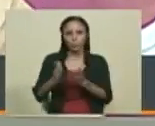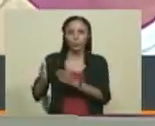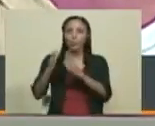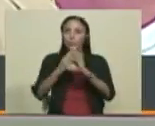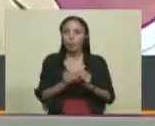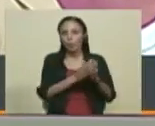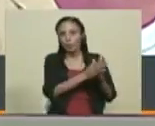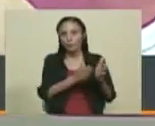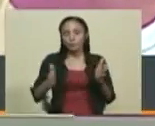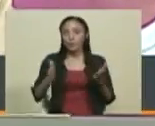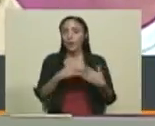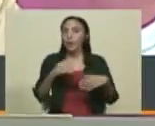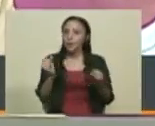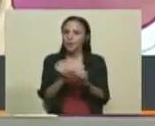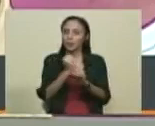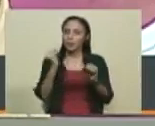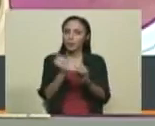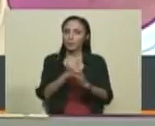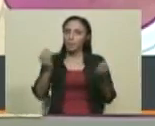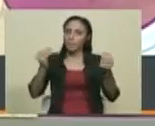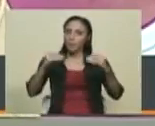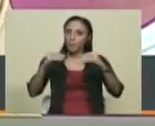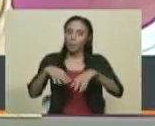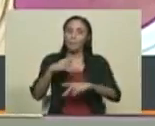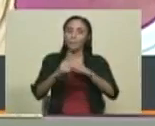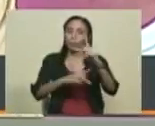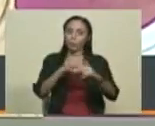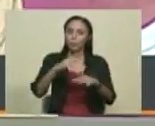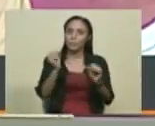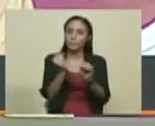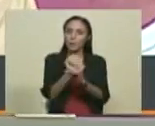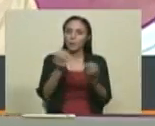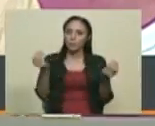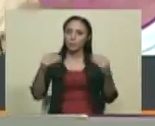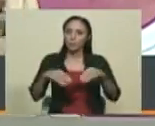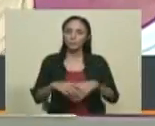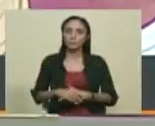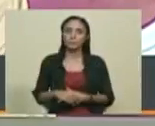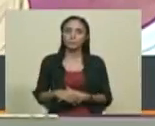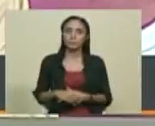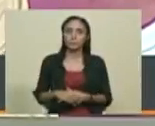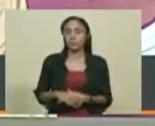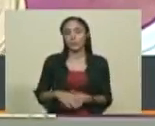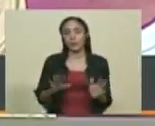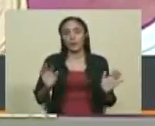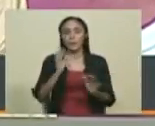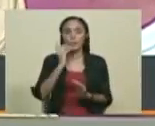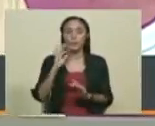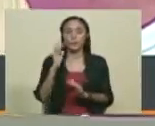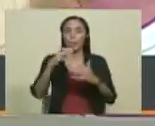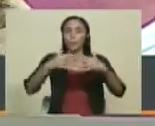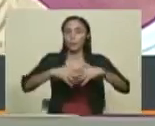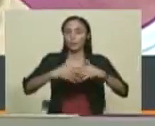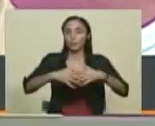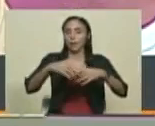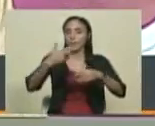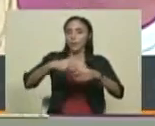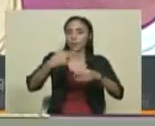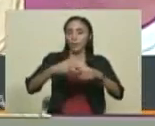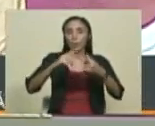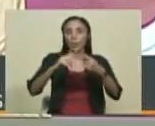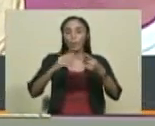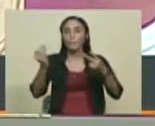y que vengan a trabajar y a producir. Lo digo para el petróleo, lo digo para el